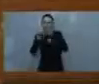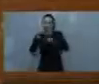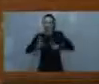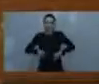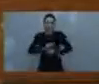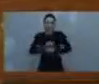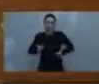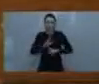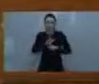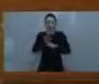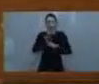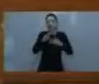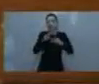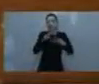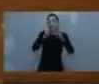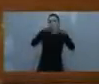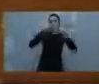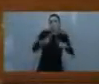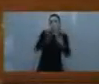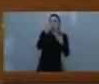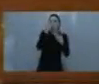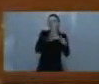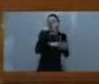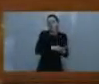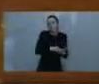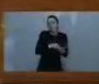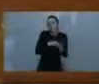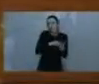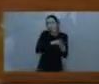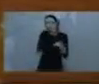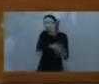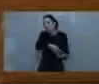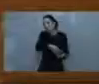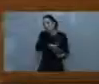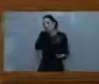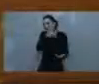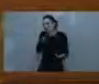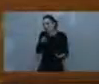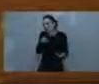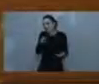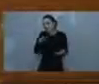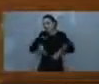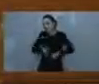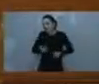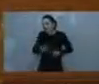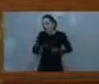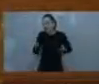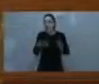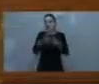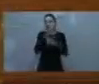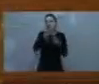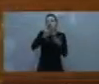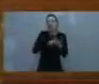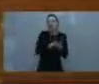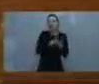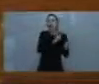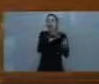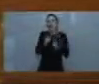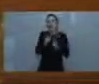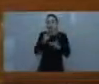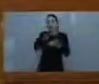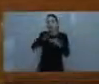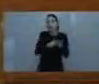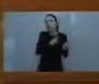un presupuesto de 4.000 millones es un contrato de adhesión. Los contratos de adhesión en democracia